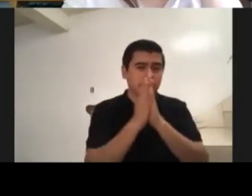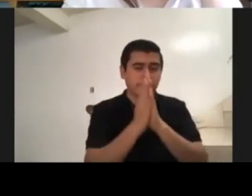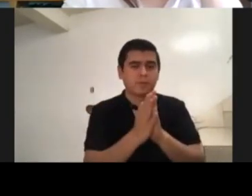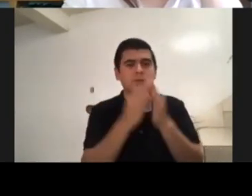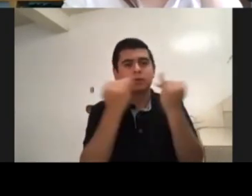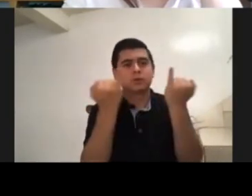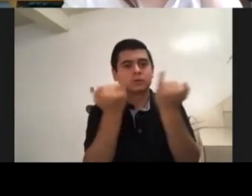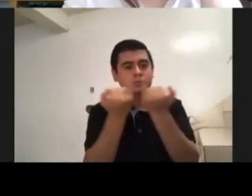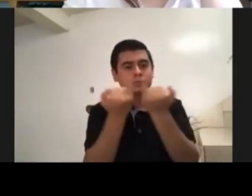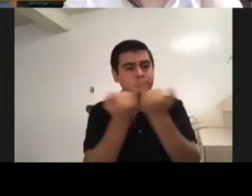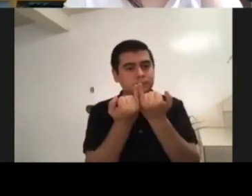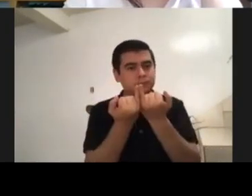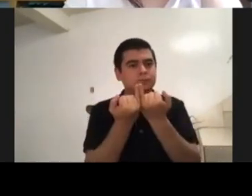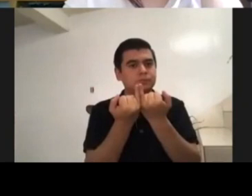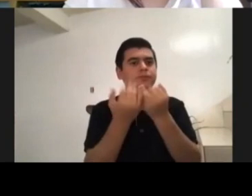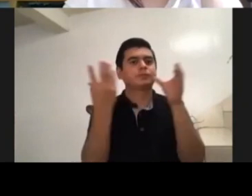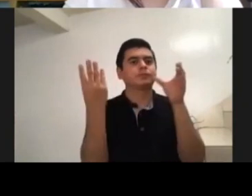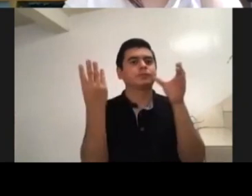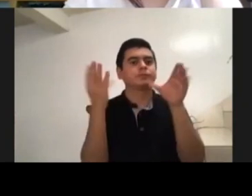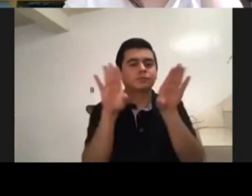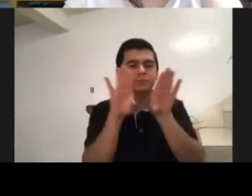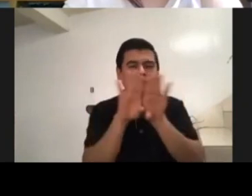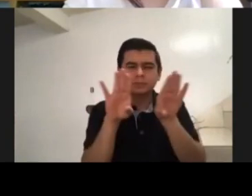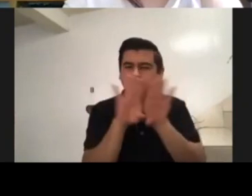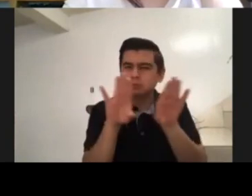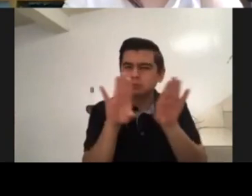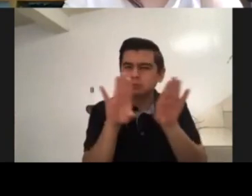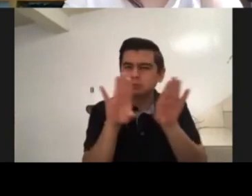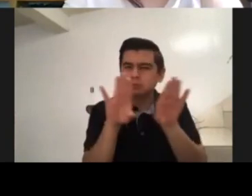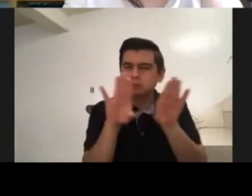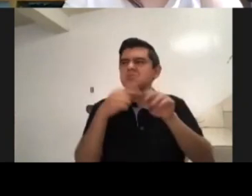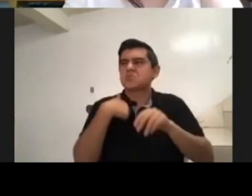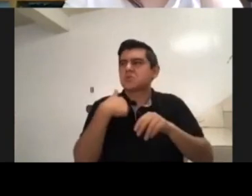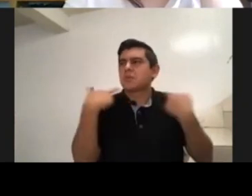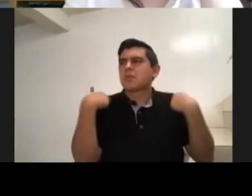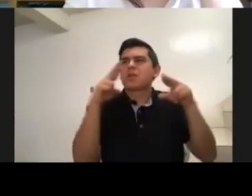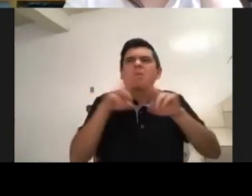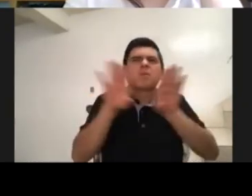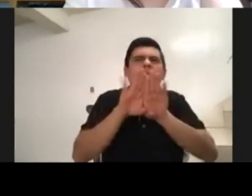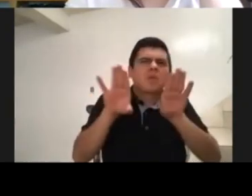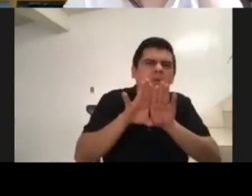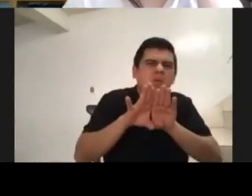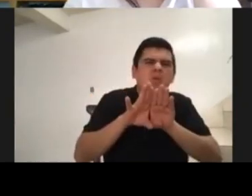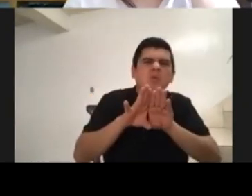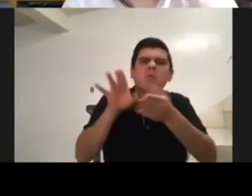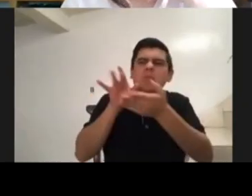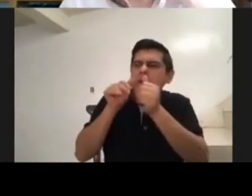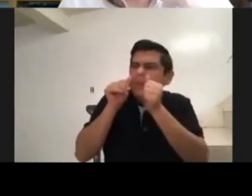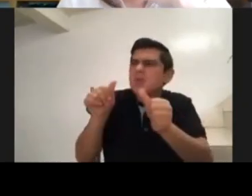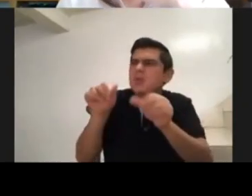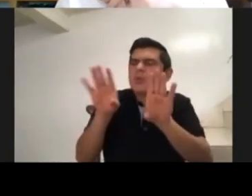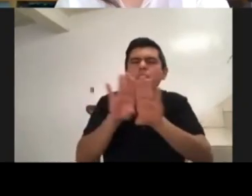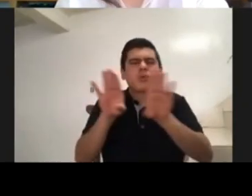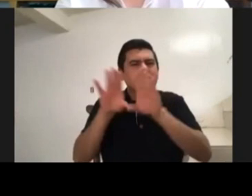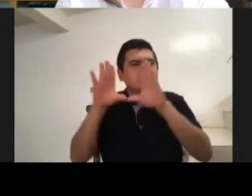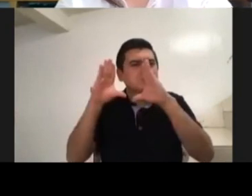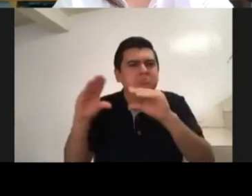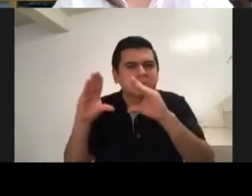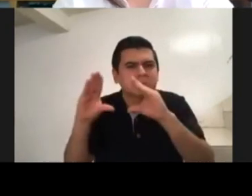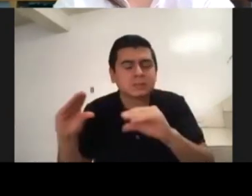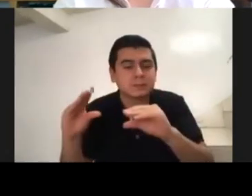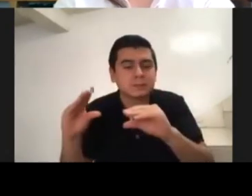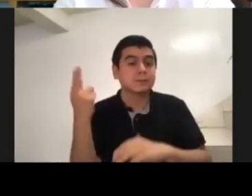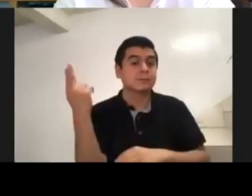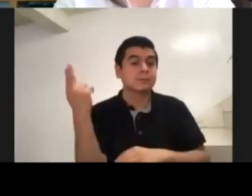de cómo es que se atienden esas diversidades. No todas se atienden del mismo modo y no todas